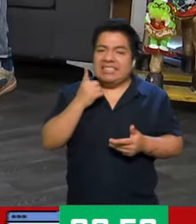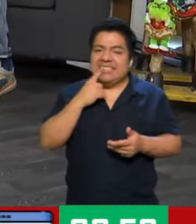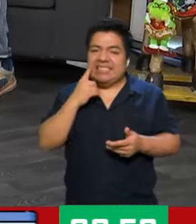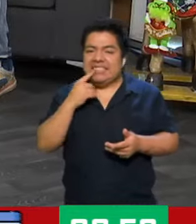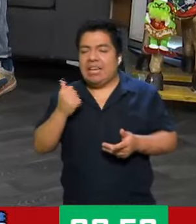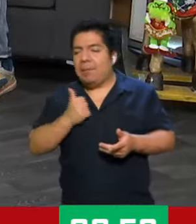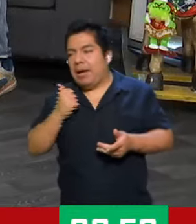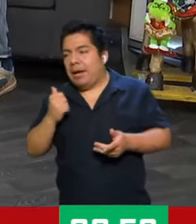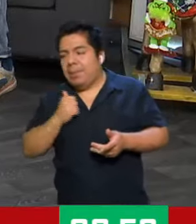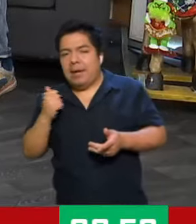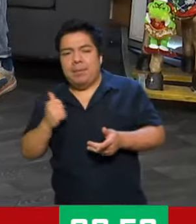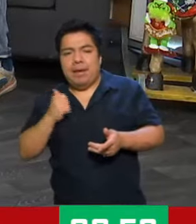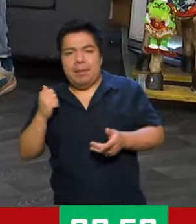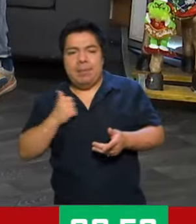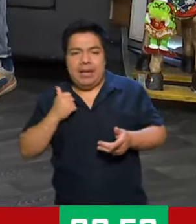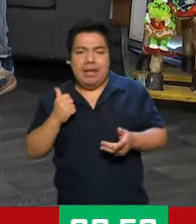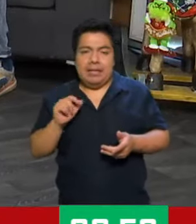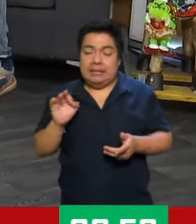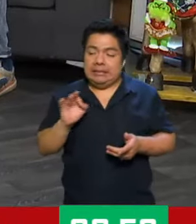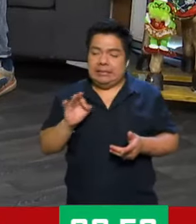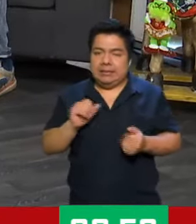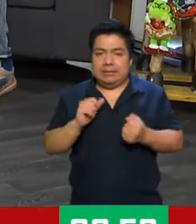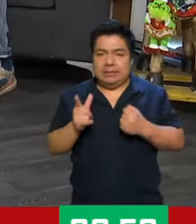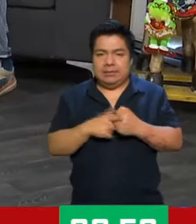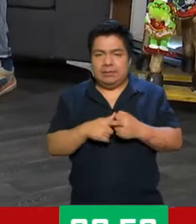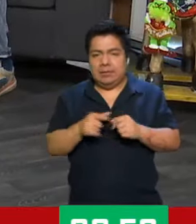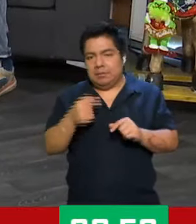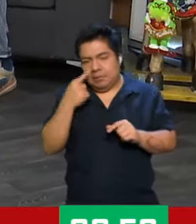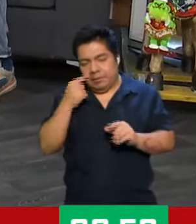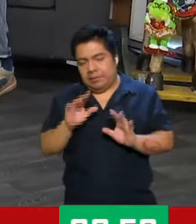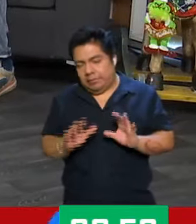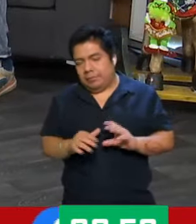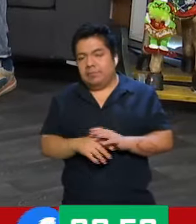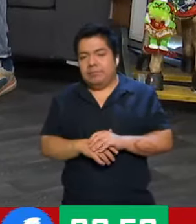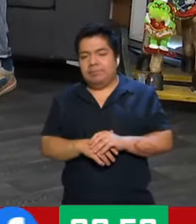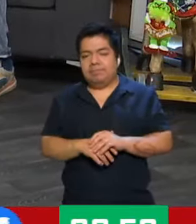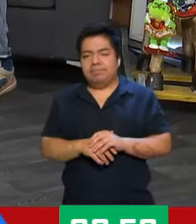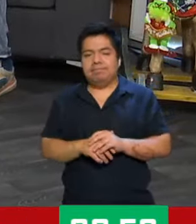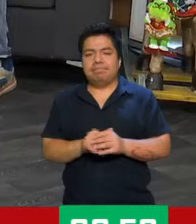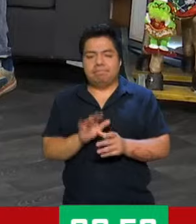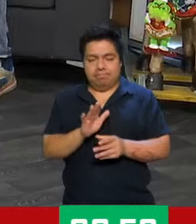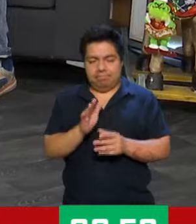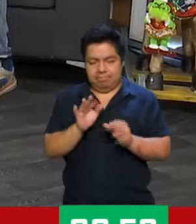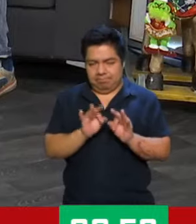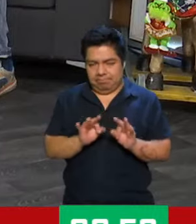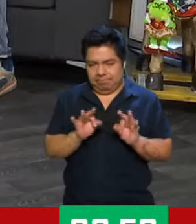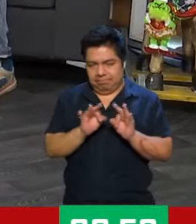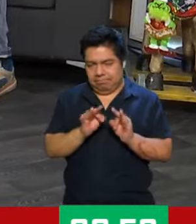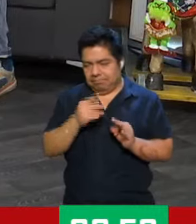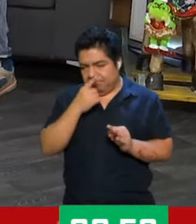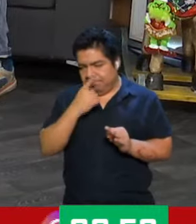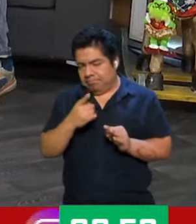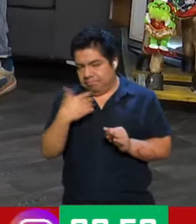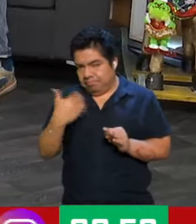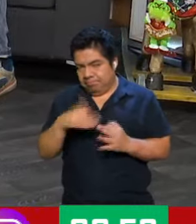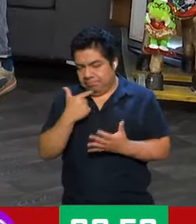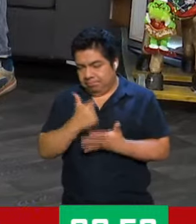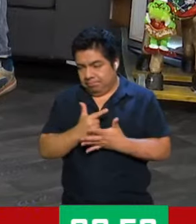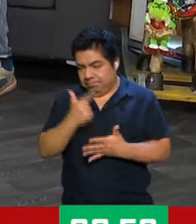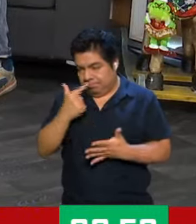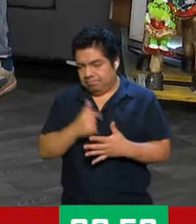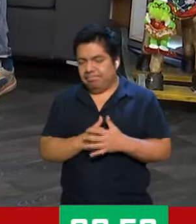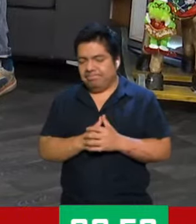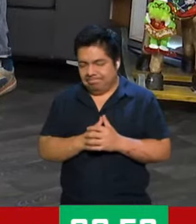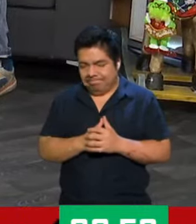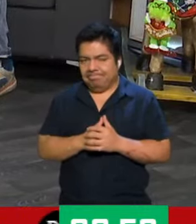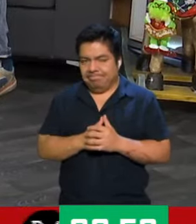habrá arreglos políticos. Pero yo no quiero cerrar mi participación sin mencionar algo que es muy grave y que está pasando como